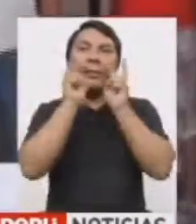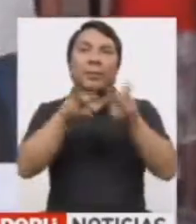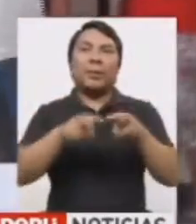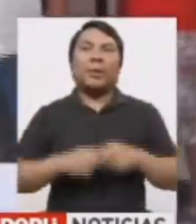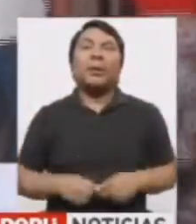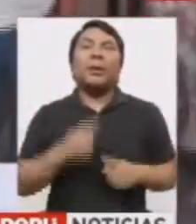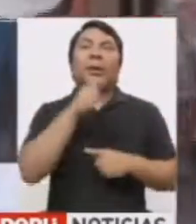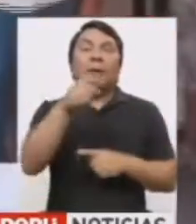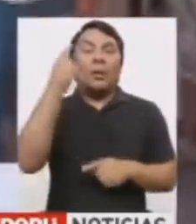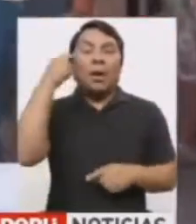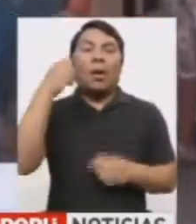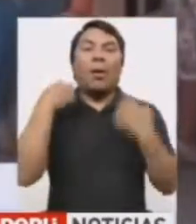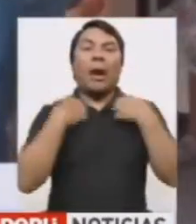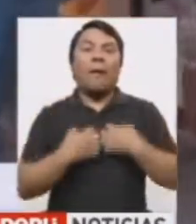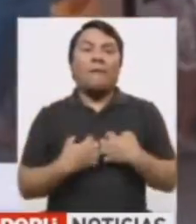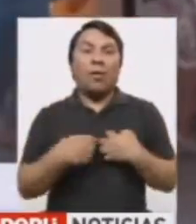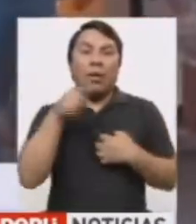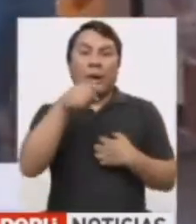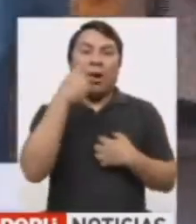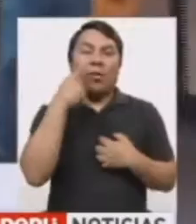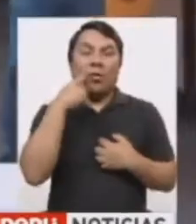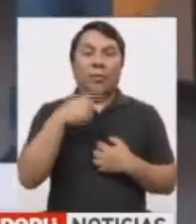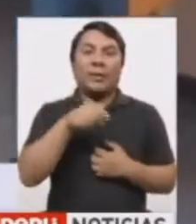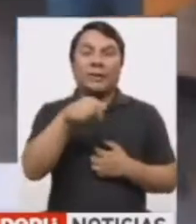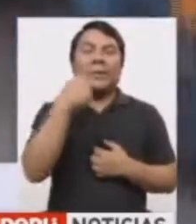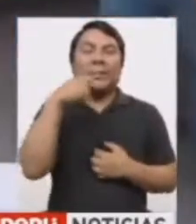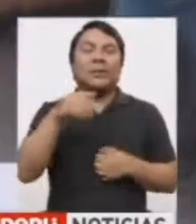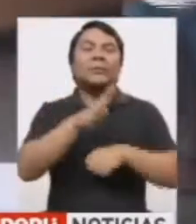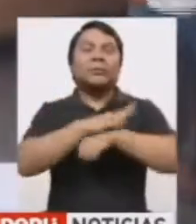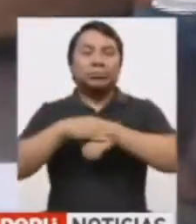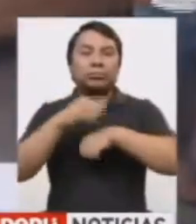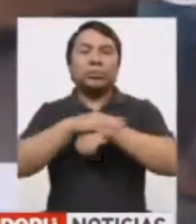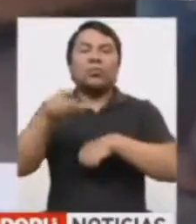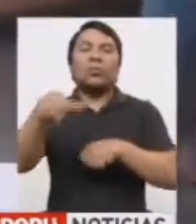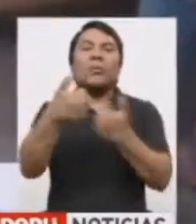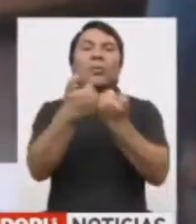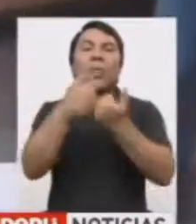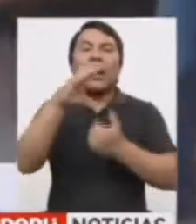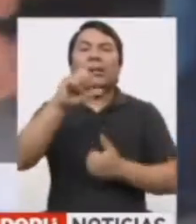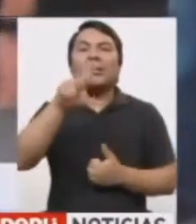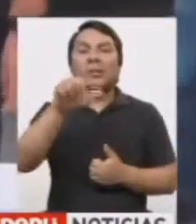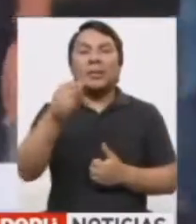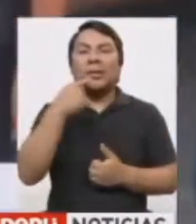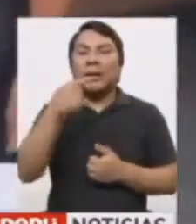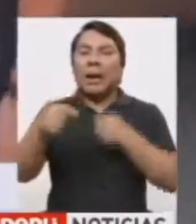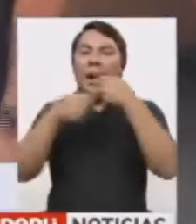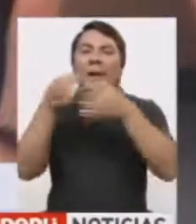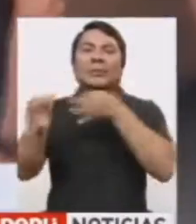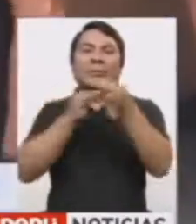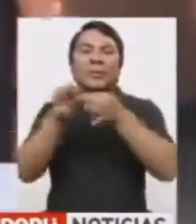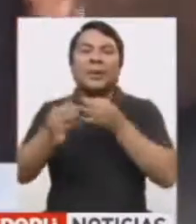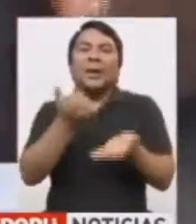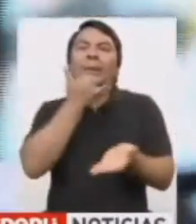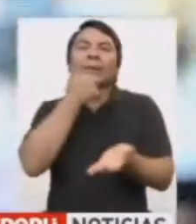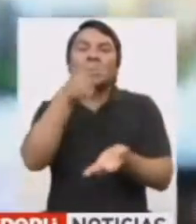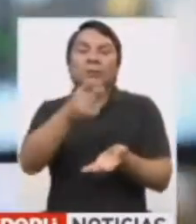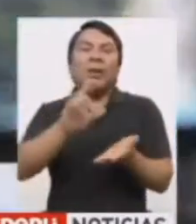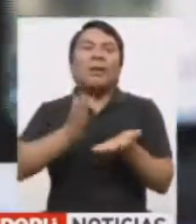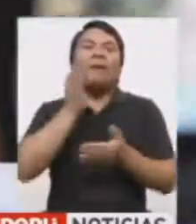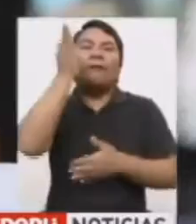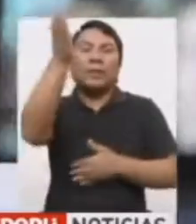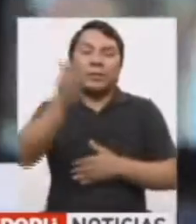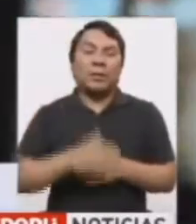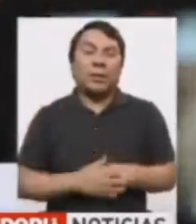Jorge Castro, abogado de Ronnie García, consoló por momentos a Carla Soff, explicándole qué ocurrirá con él en adelante. El